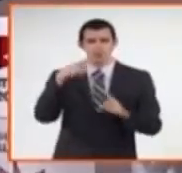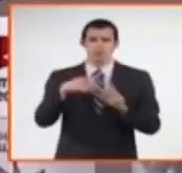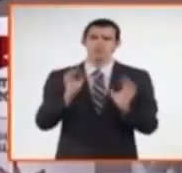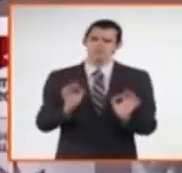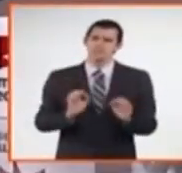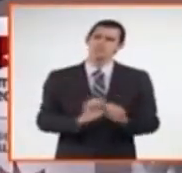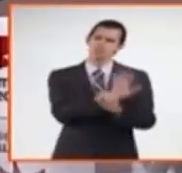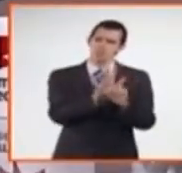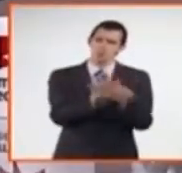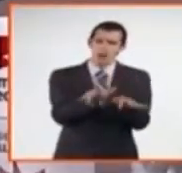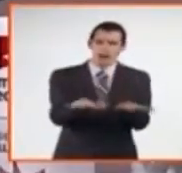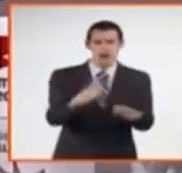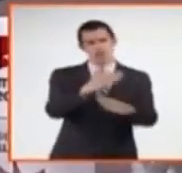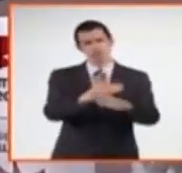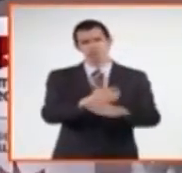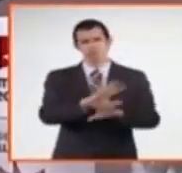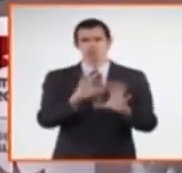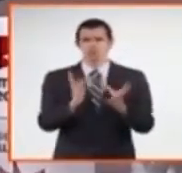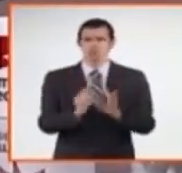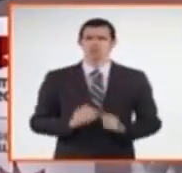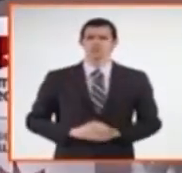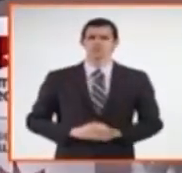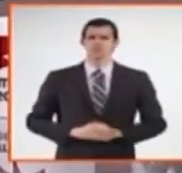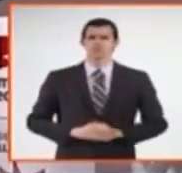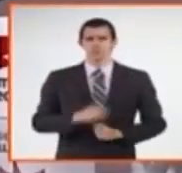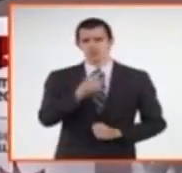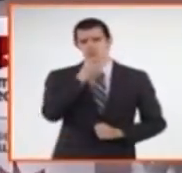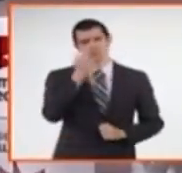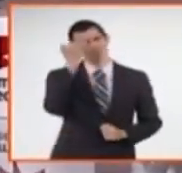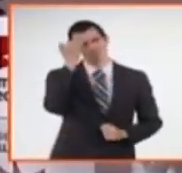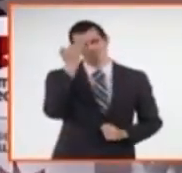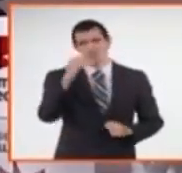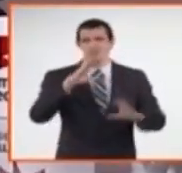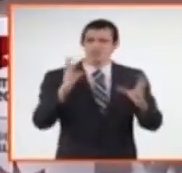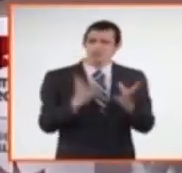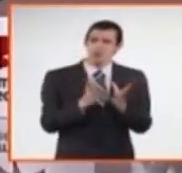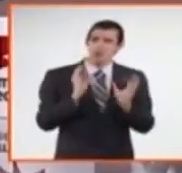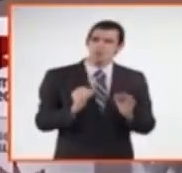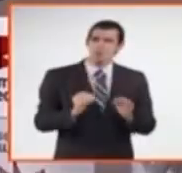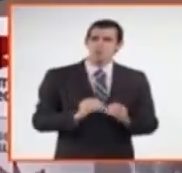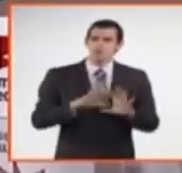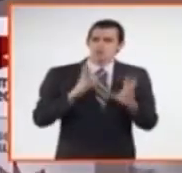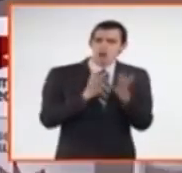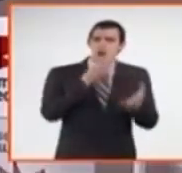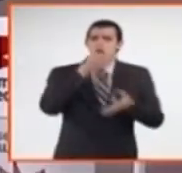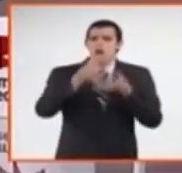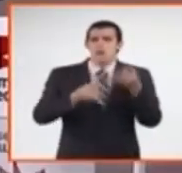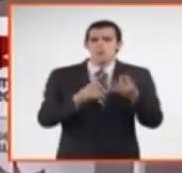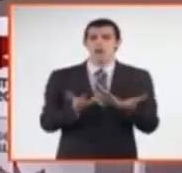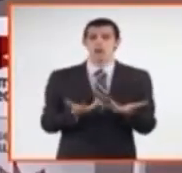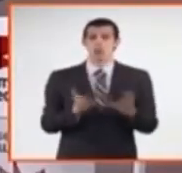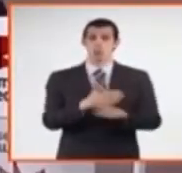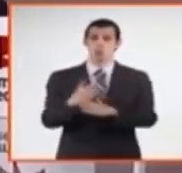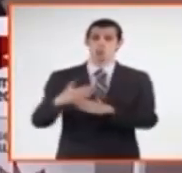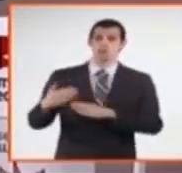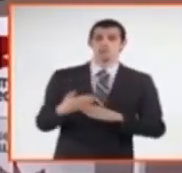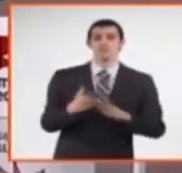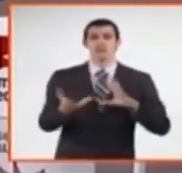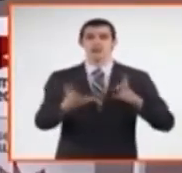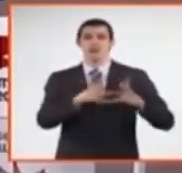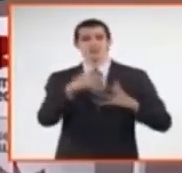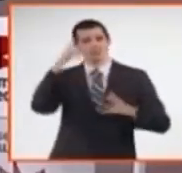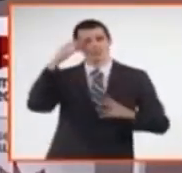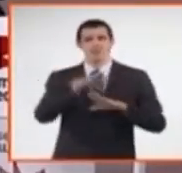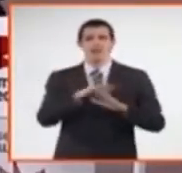noticias ya se sabe bueno pues solicitud de uso de emergencia de soberana el esquema de tecnólogo